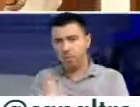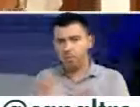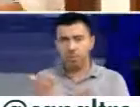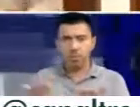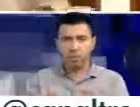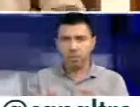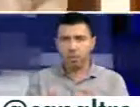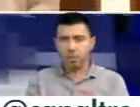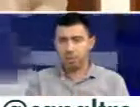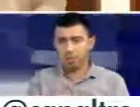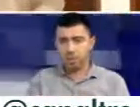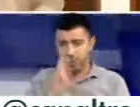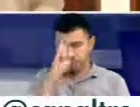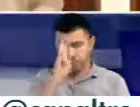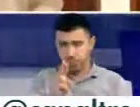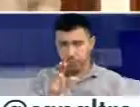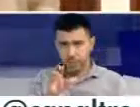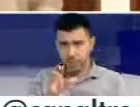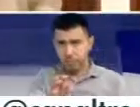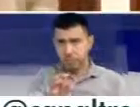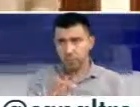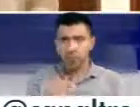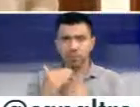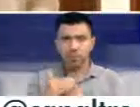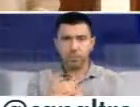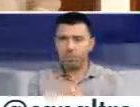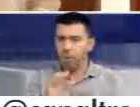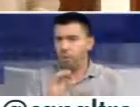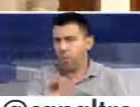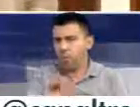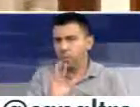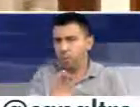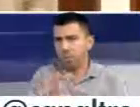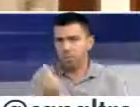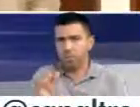su salario. Esta es la información que tengo de momento, informó Joana Niño para Oriente Noticias.